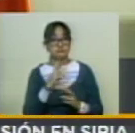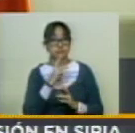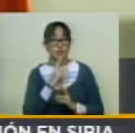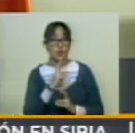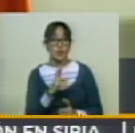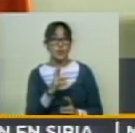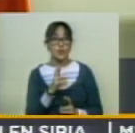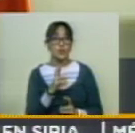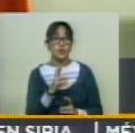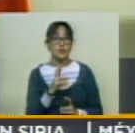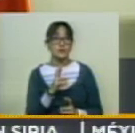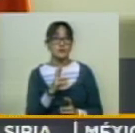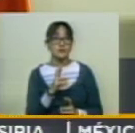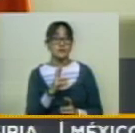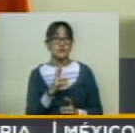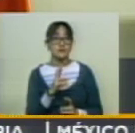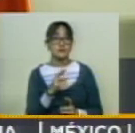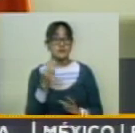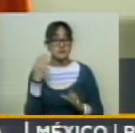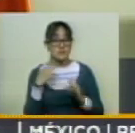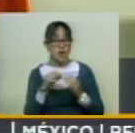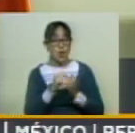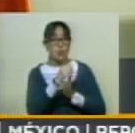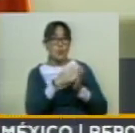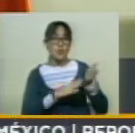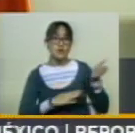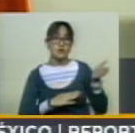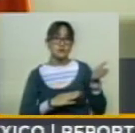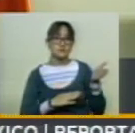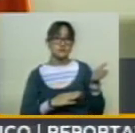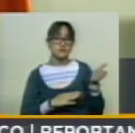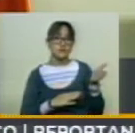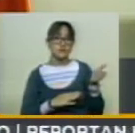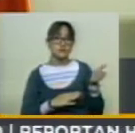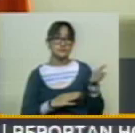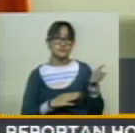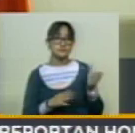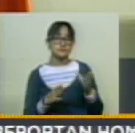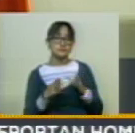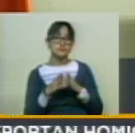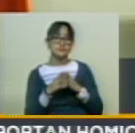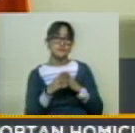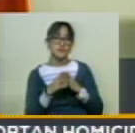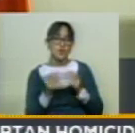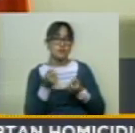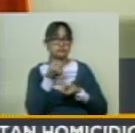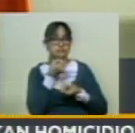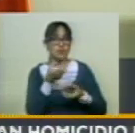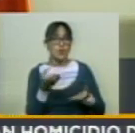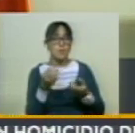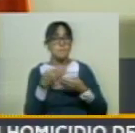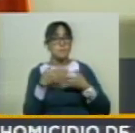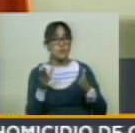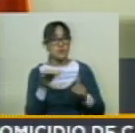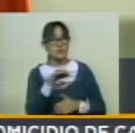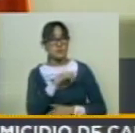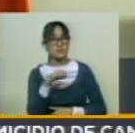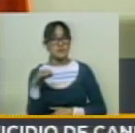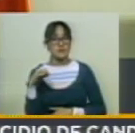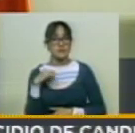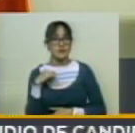dije, vamos a enviar una comunicación a todos los medios públicos y